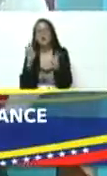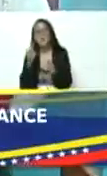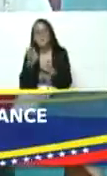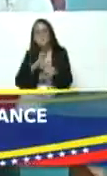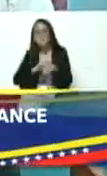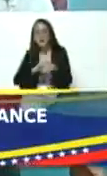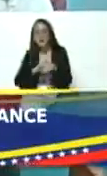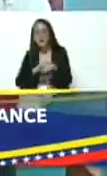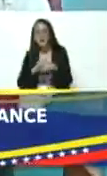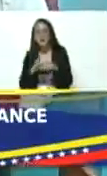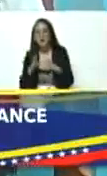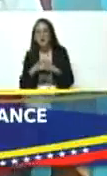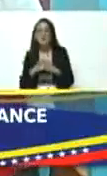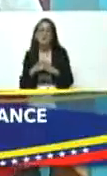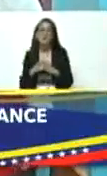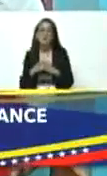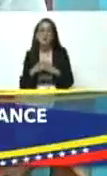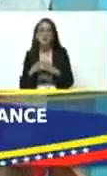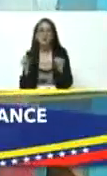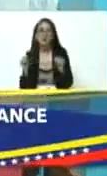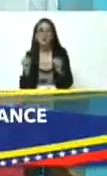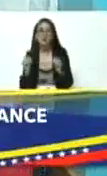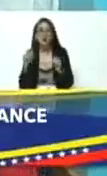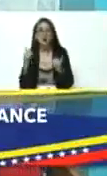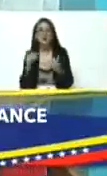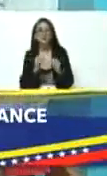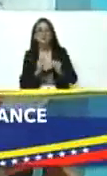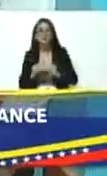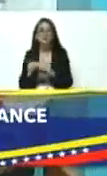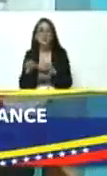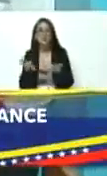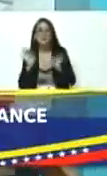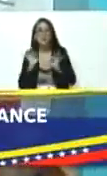recién reparado. Este es un consultorio en fase de reparación.